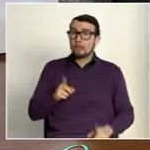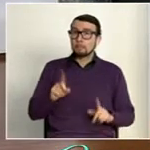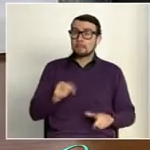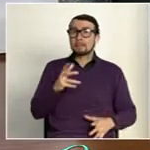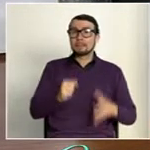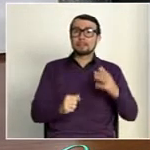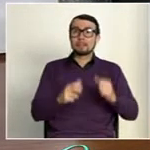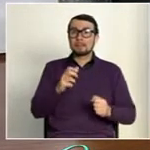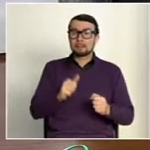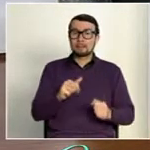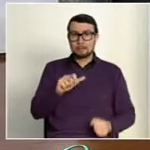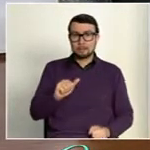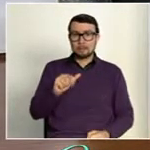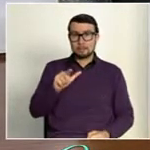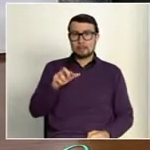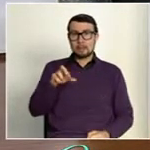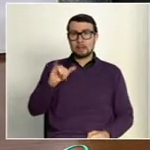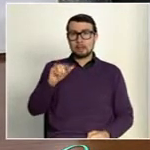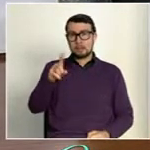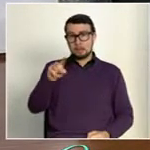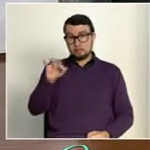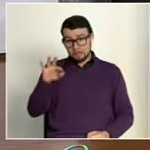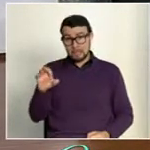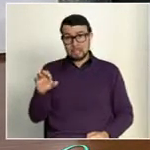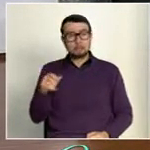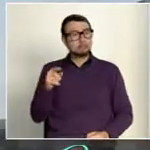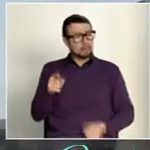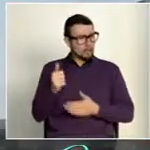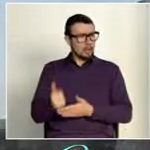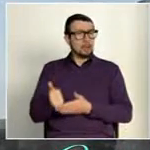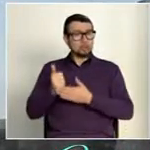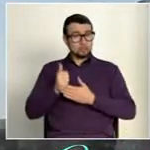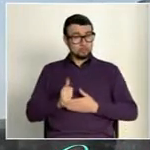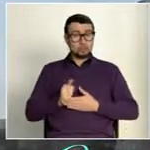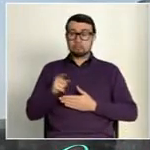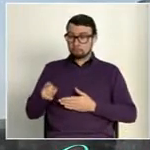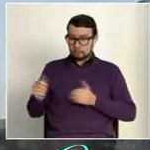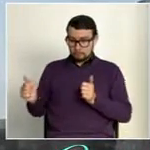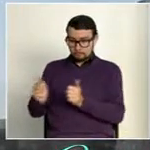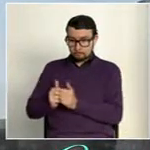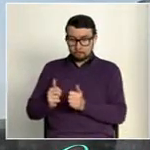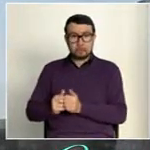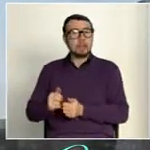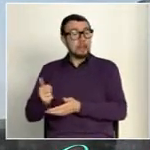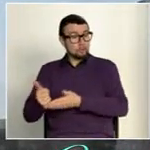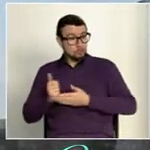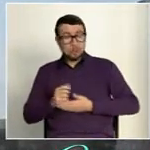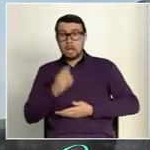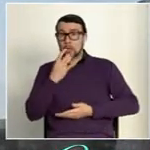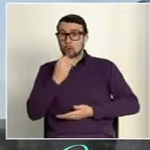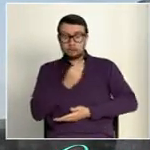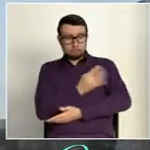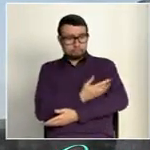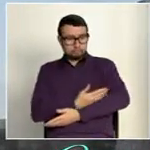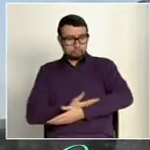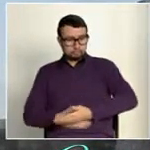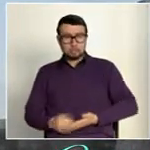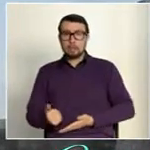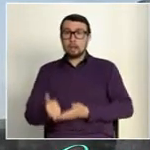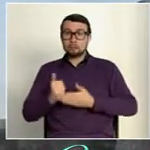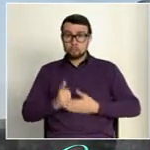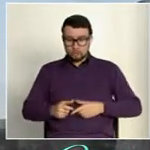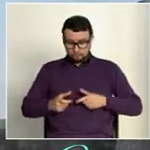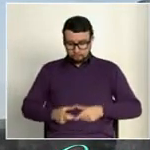Fíjese que alpiste también, aparte de ser un excelente aliado a diabetes, bueno para incentivar la célula de